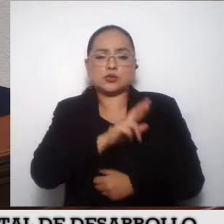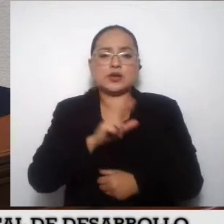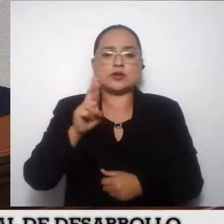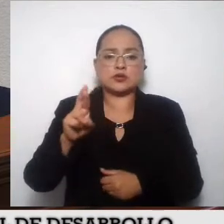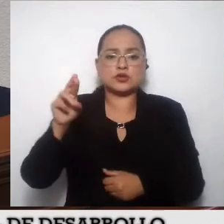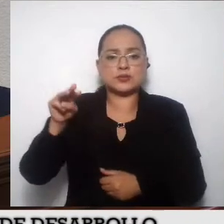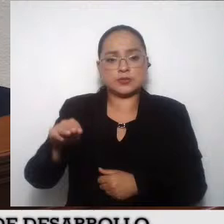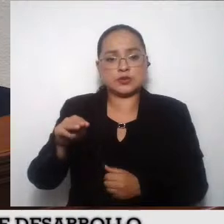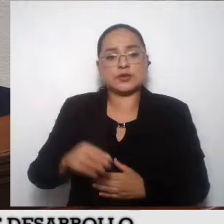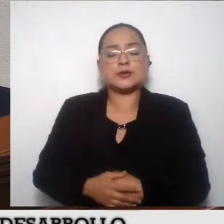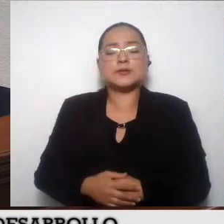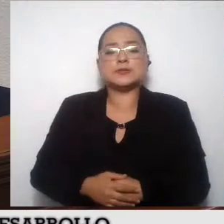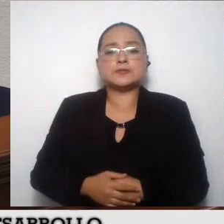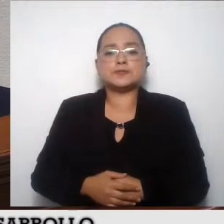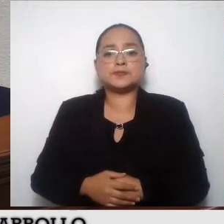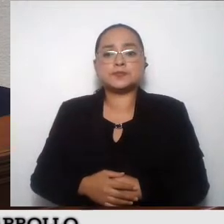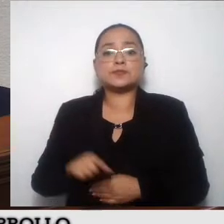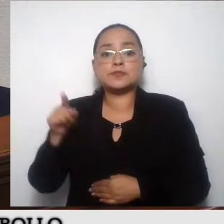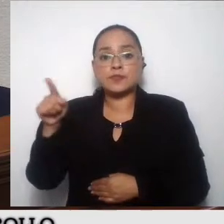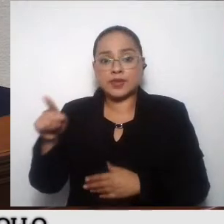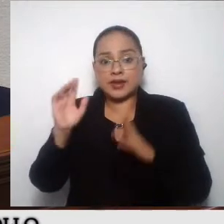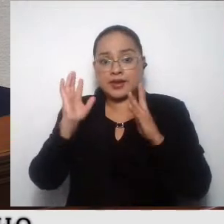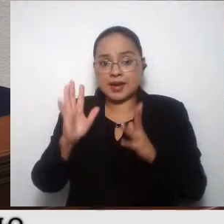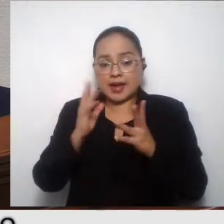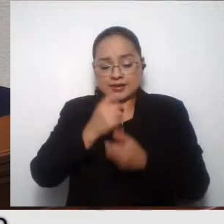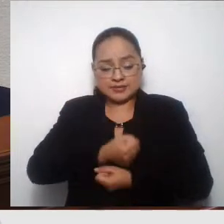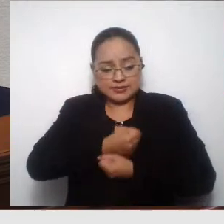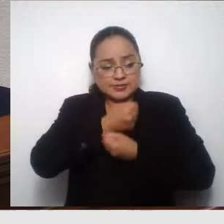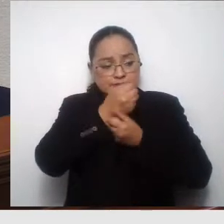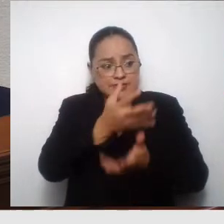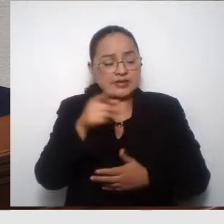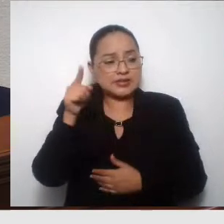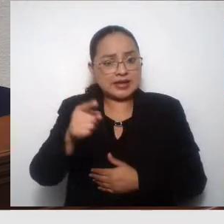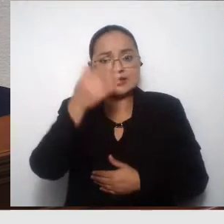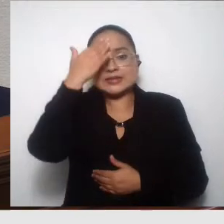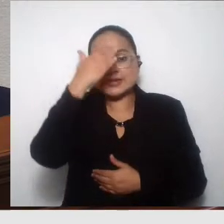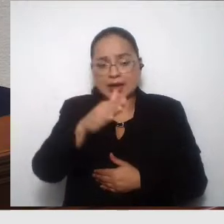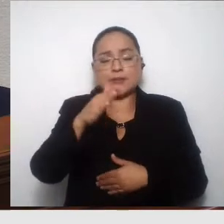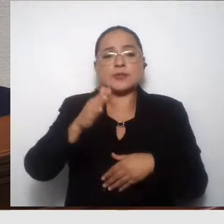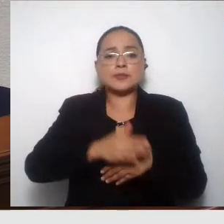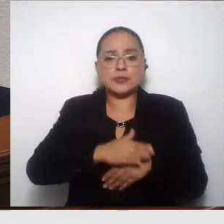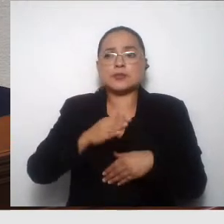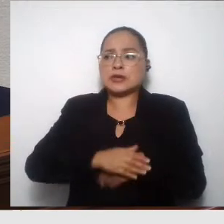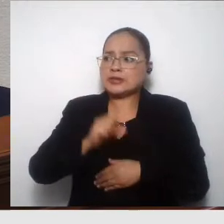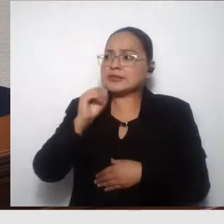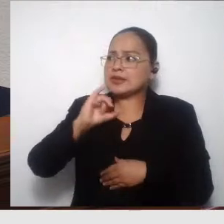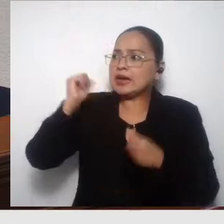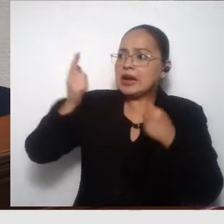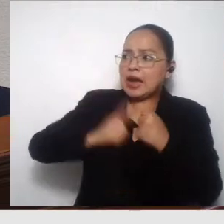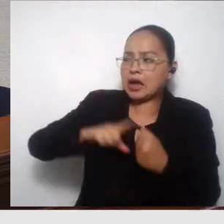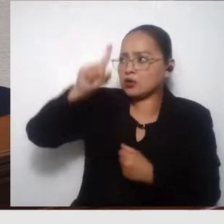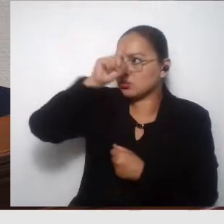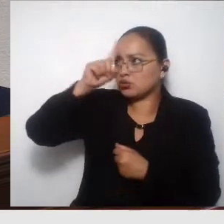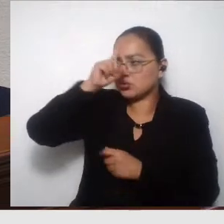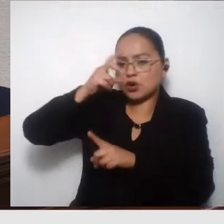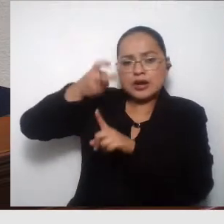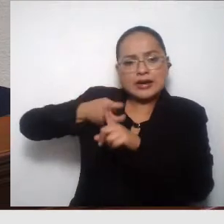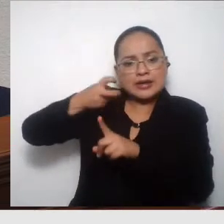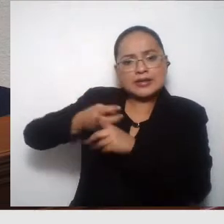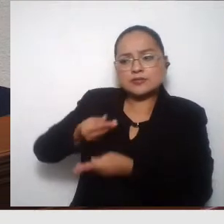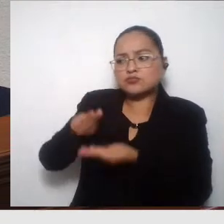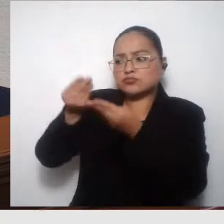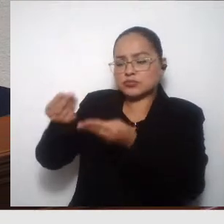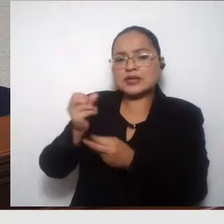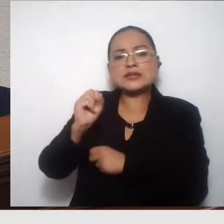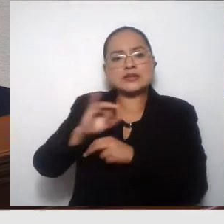Rocha Moya, quien ha manifestado que reconocerá y aceptará comentarios, críticas y aportaciones